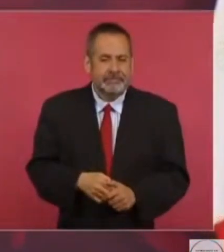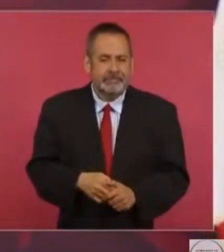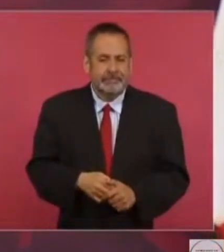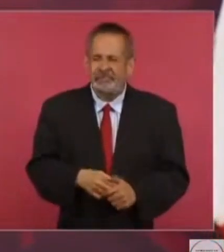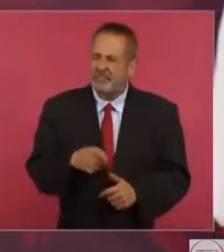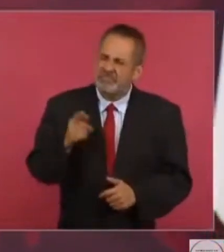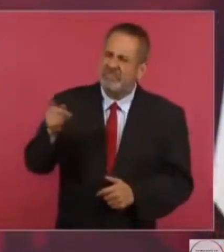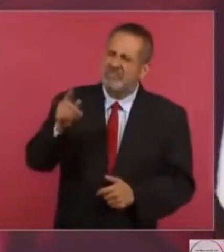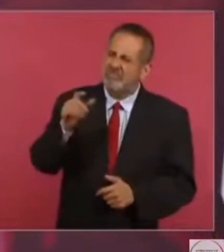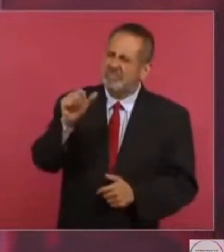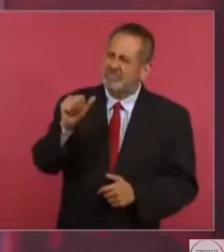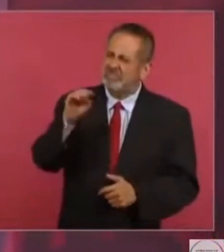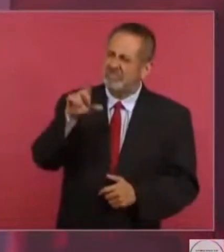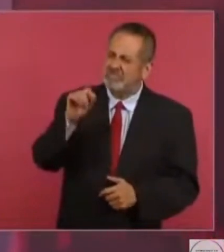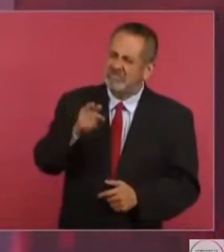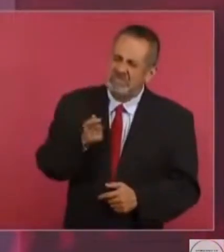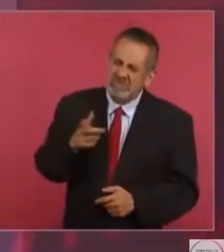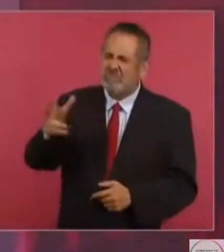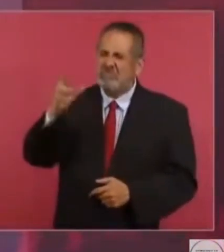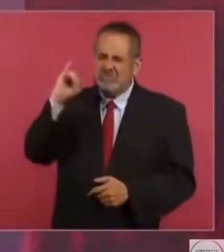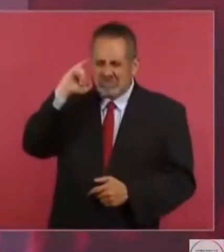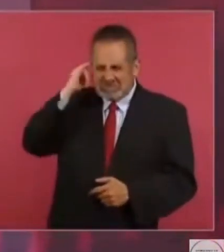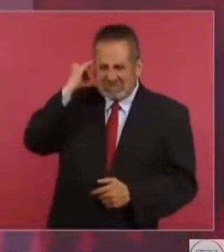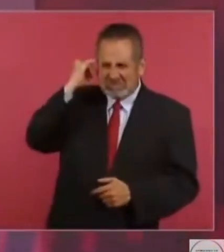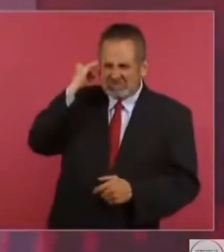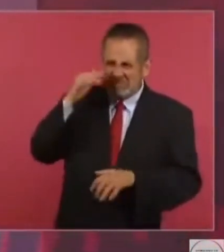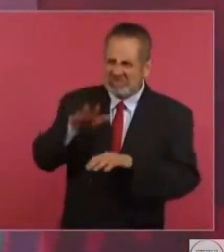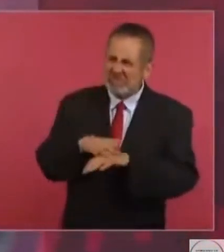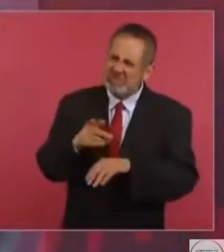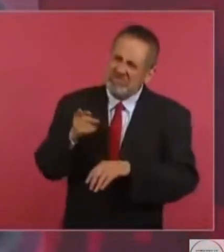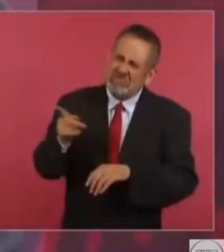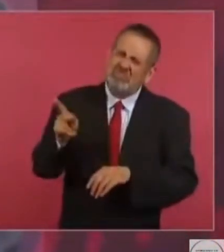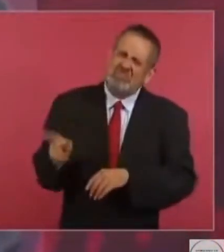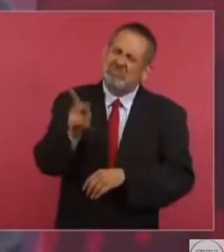Andrés Manuel, eres un indio patarrajada de Macuspana.